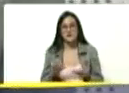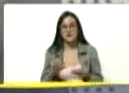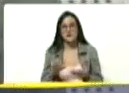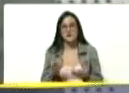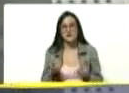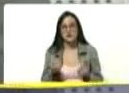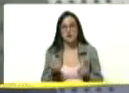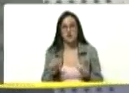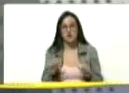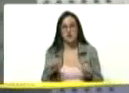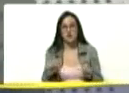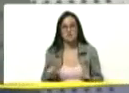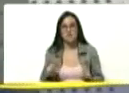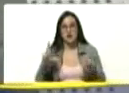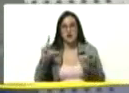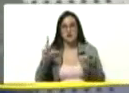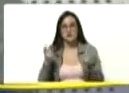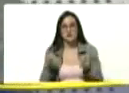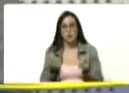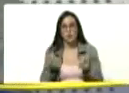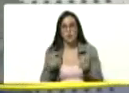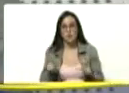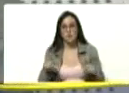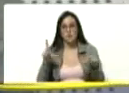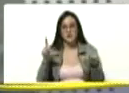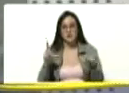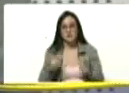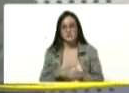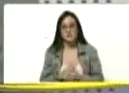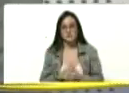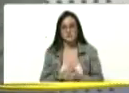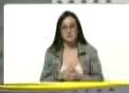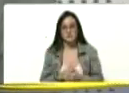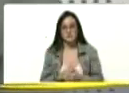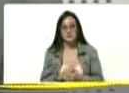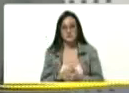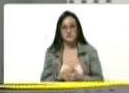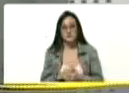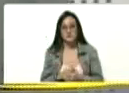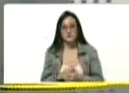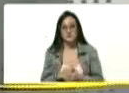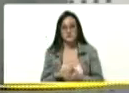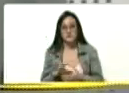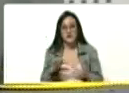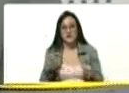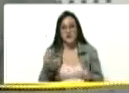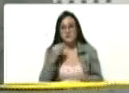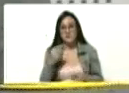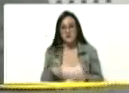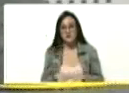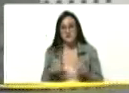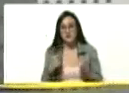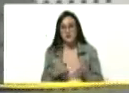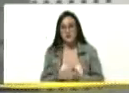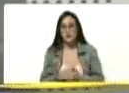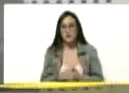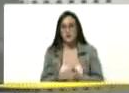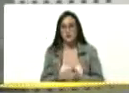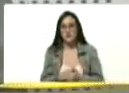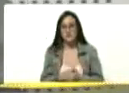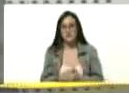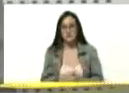más elevados, and disrupted supply chains, y cadenas alimenticias rotas, de suministros